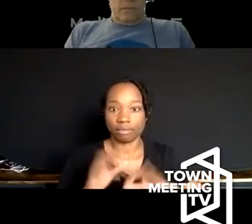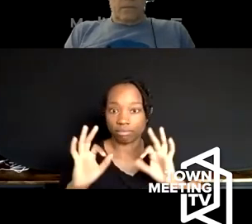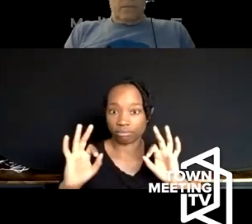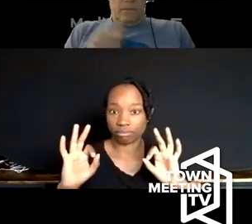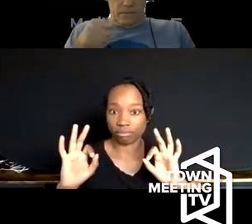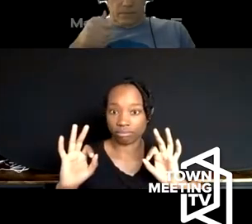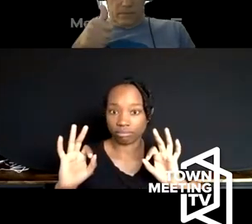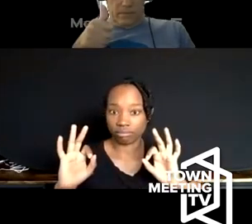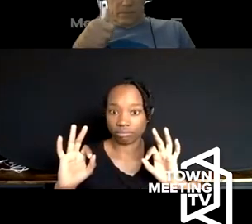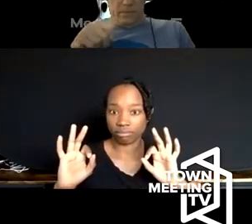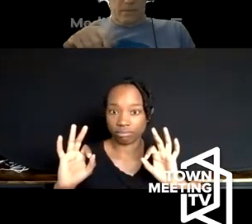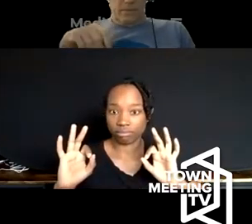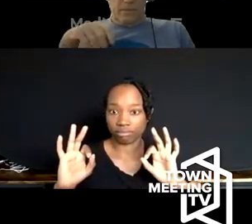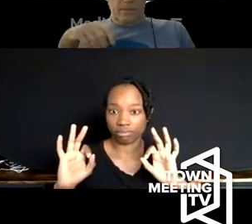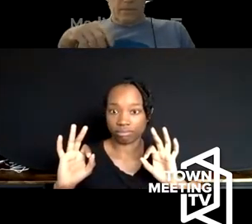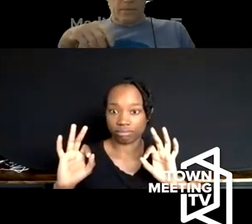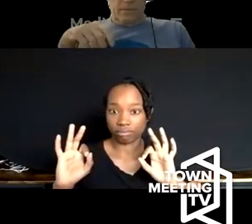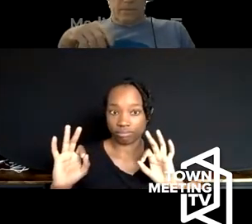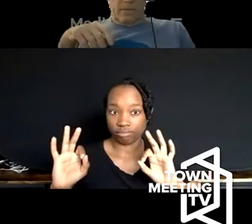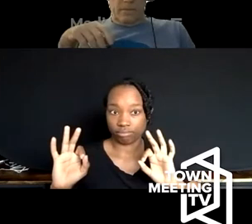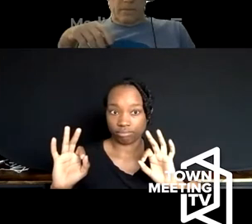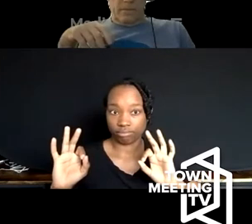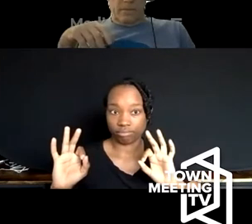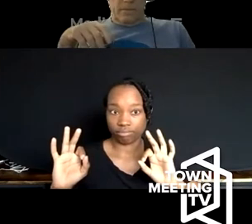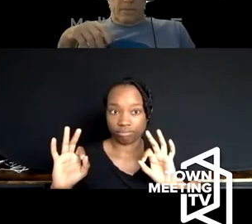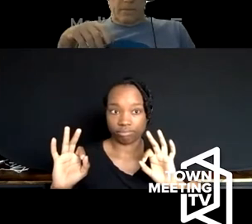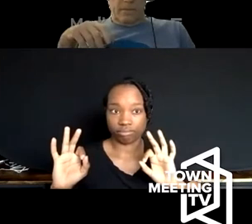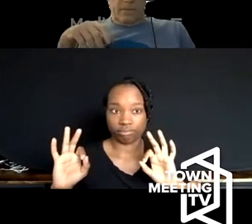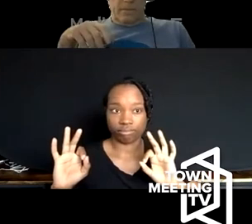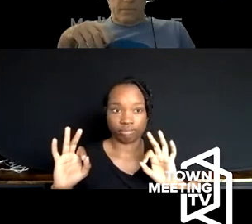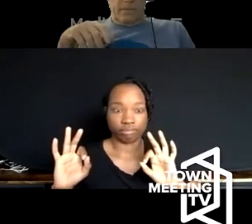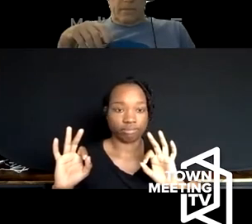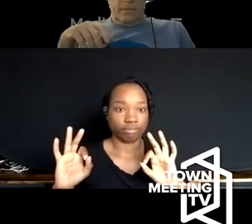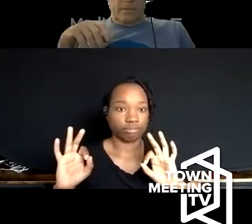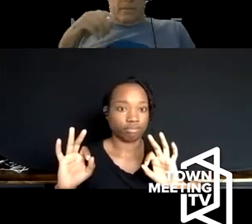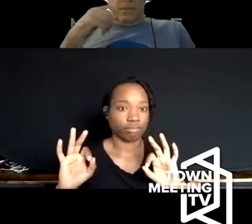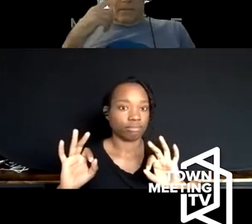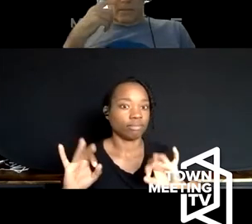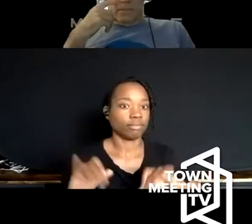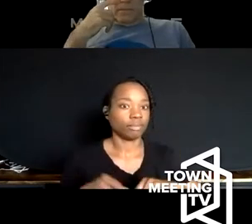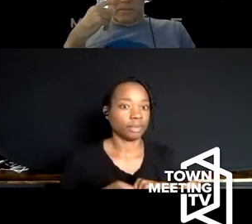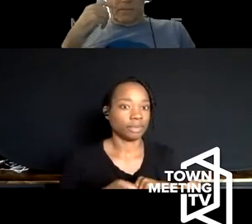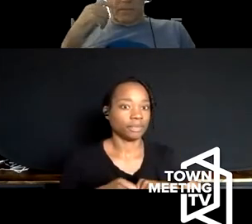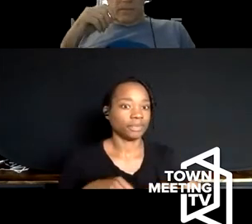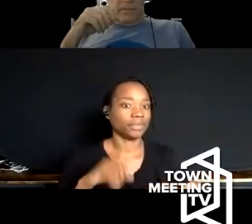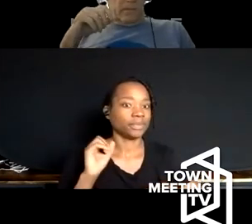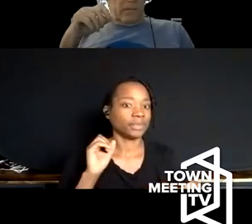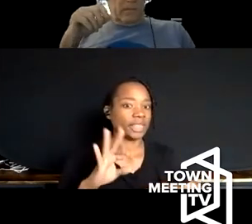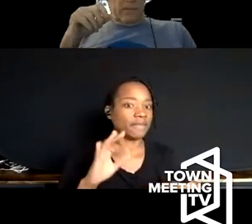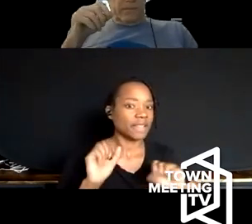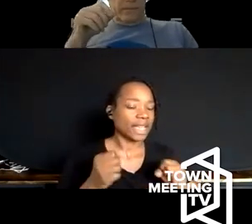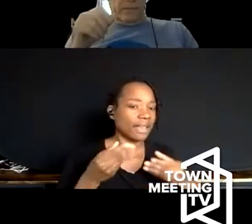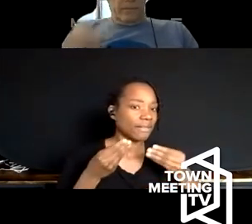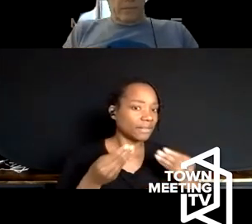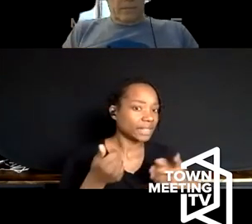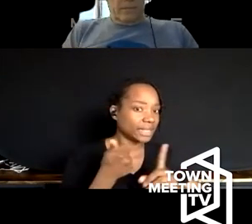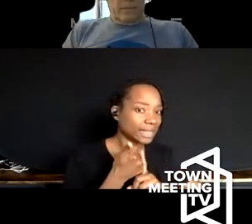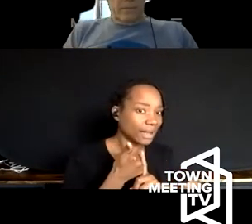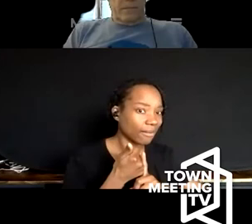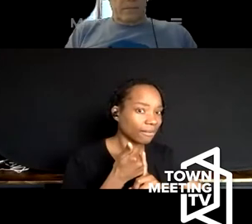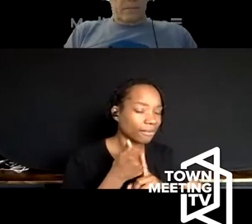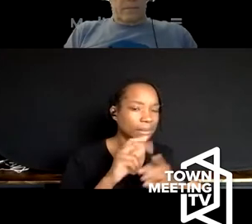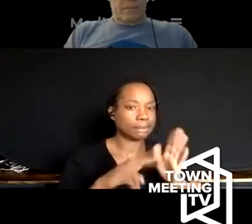bien el video? Sí. Okay. You have to fight for the telephone, you have to fight for the shower. Tienes que pelear